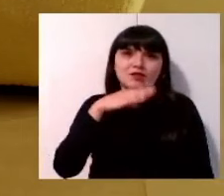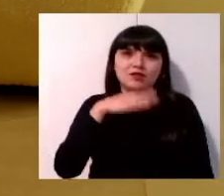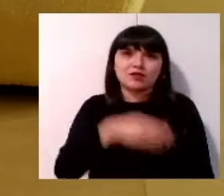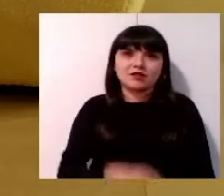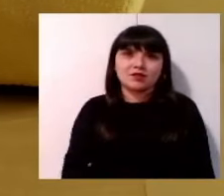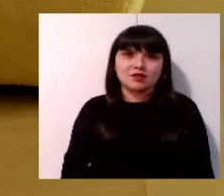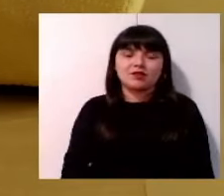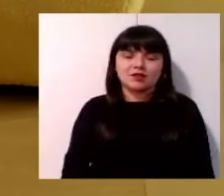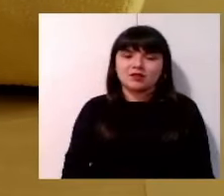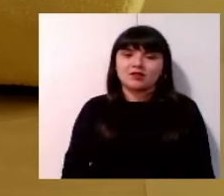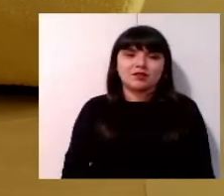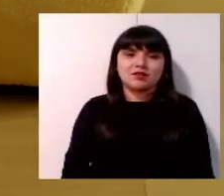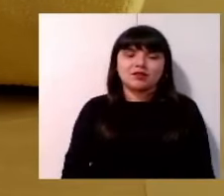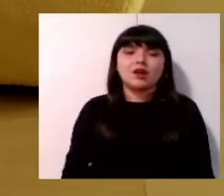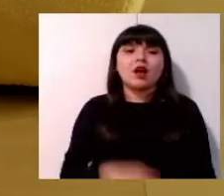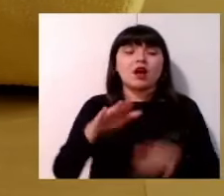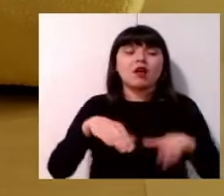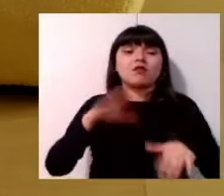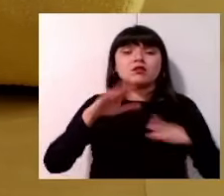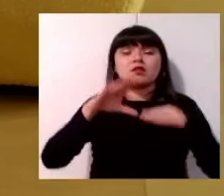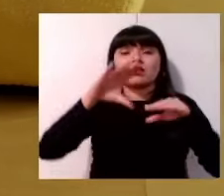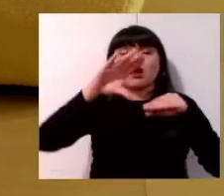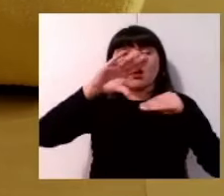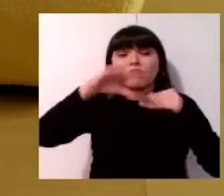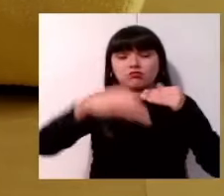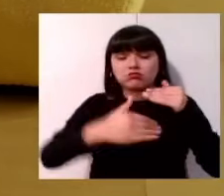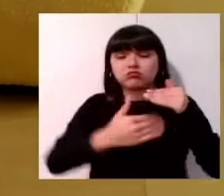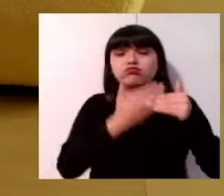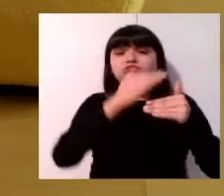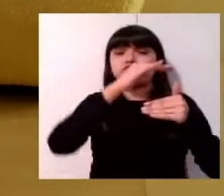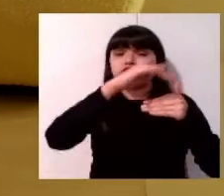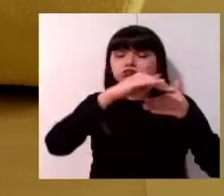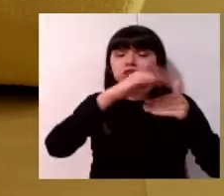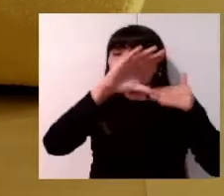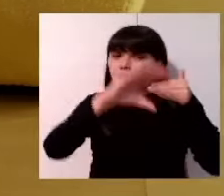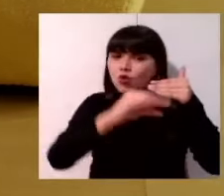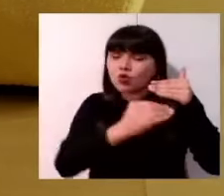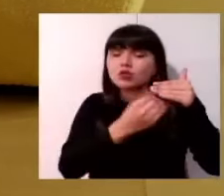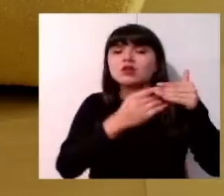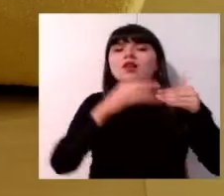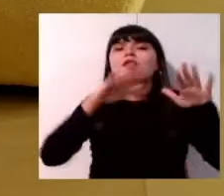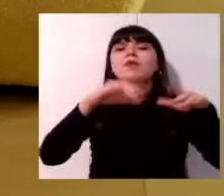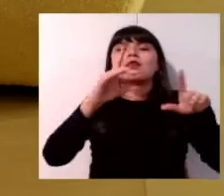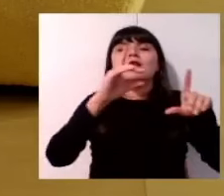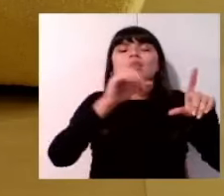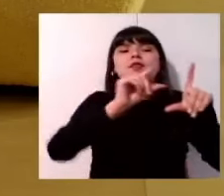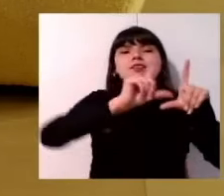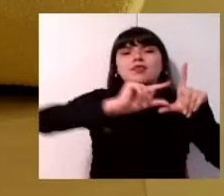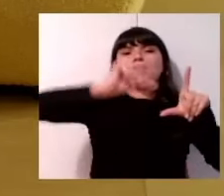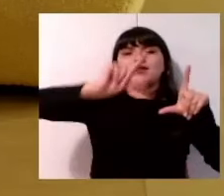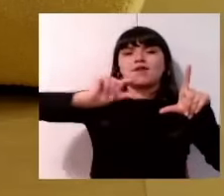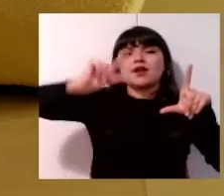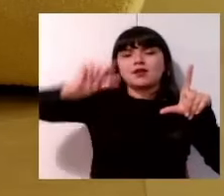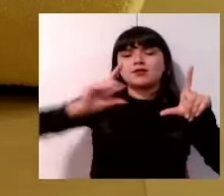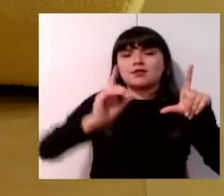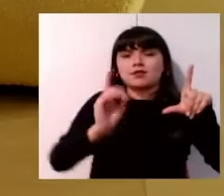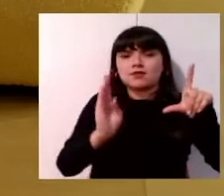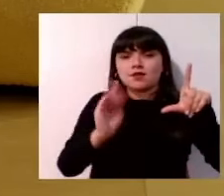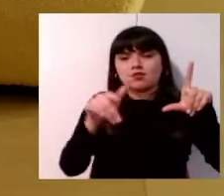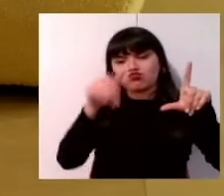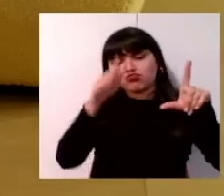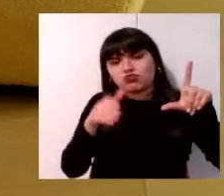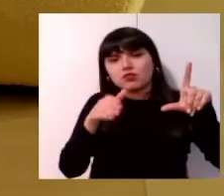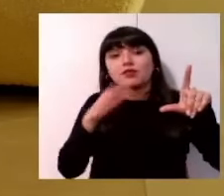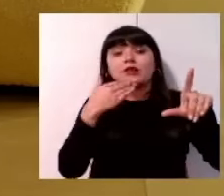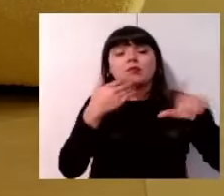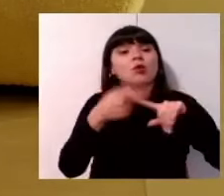muchas veces toda la noche, a ciertos decibeles, a cierta distancia de la persona. Hay otros tipos de ruido también, está el ruido rosa,